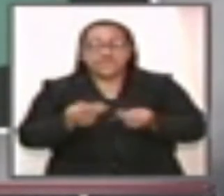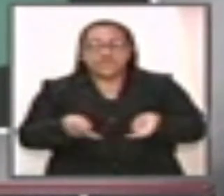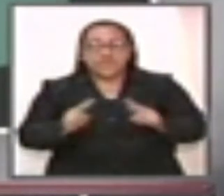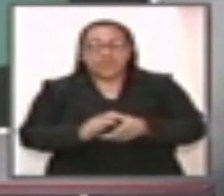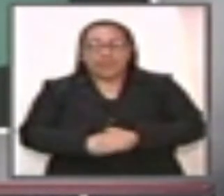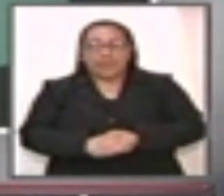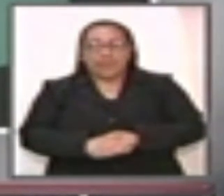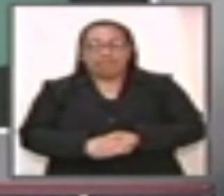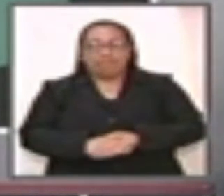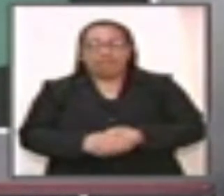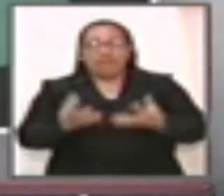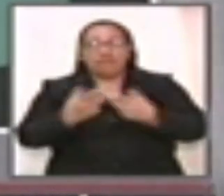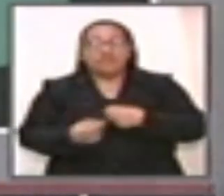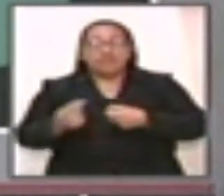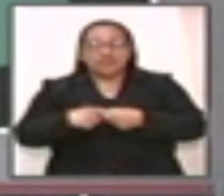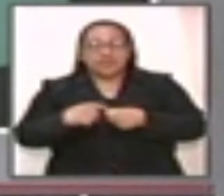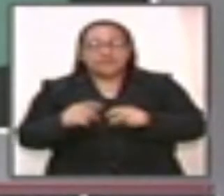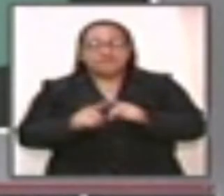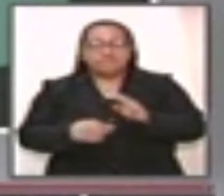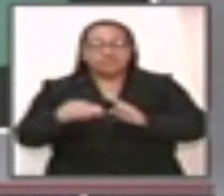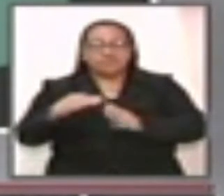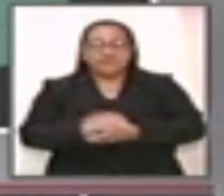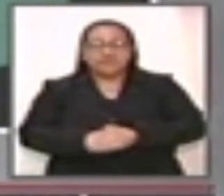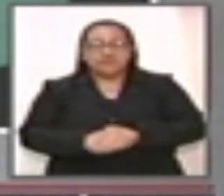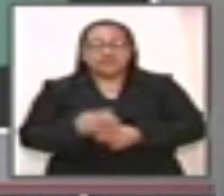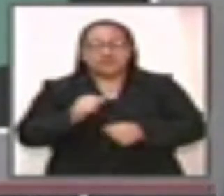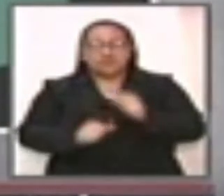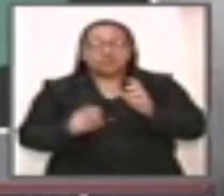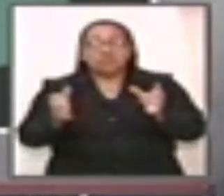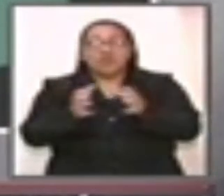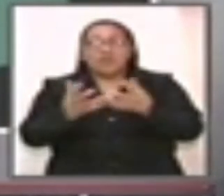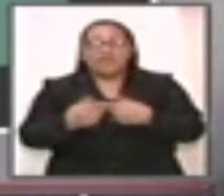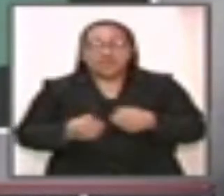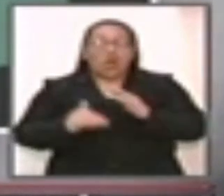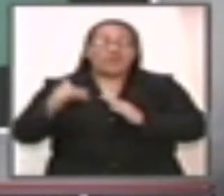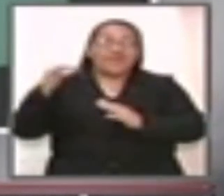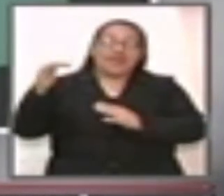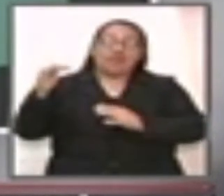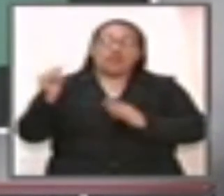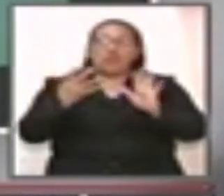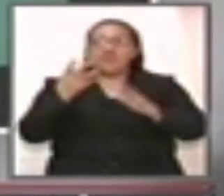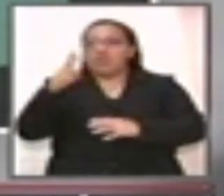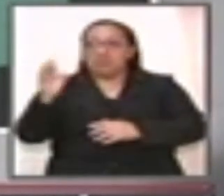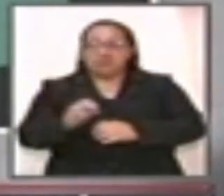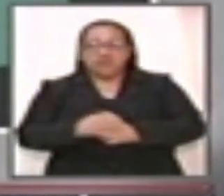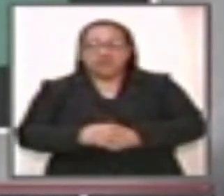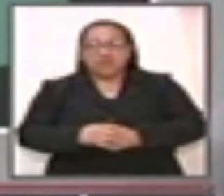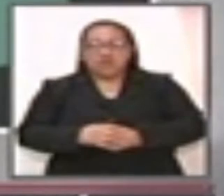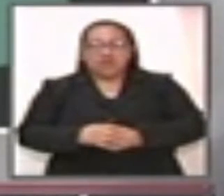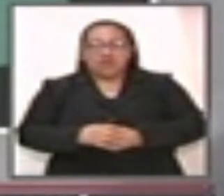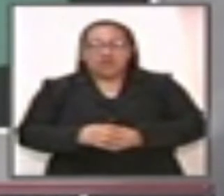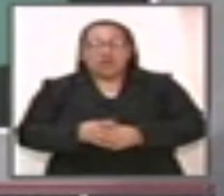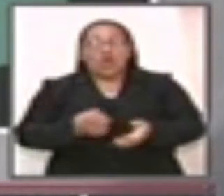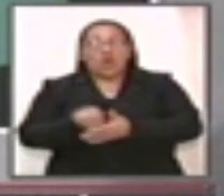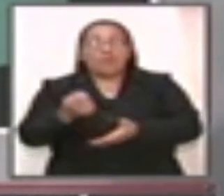duplicado. Las empresas participantes también han crecido, el número de pymes ha aumentado, estamos en 92%.